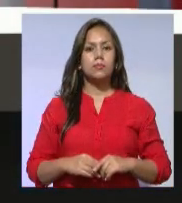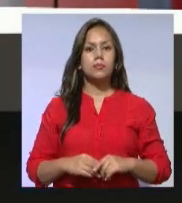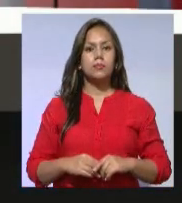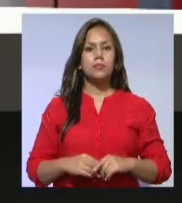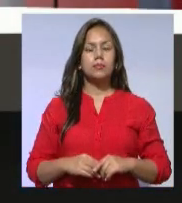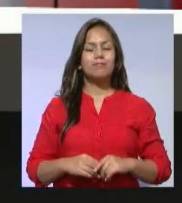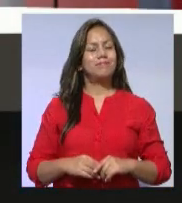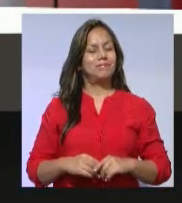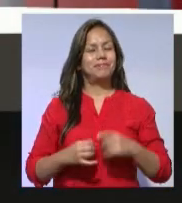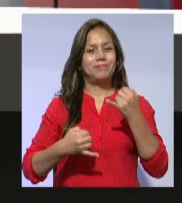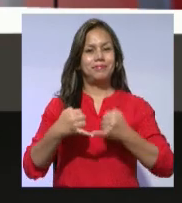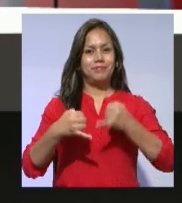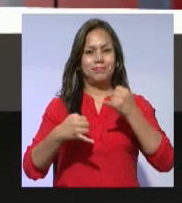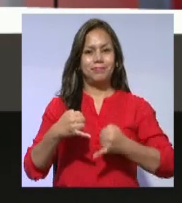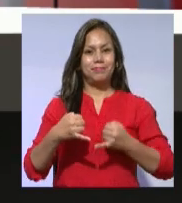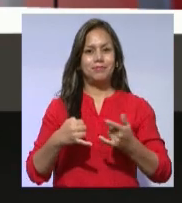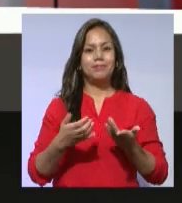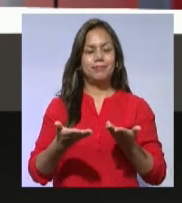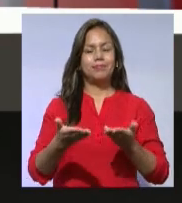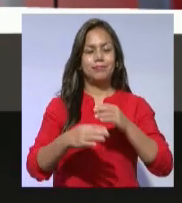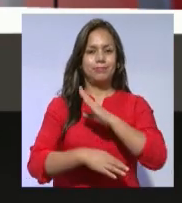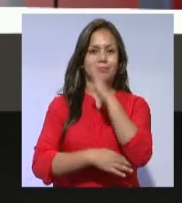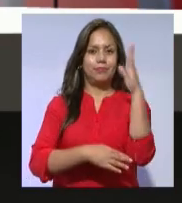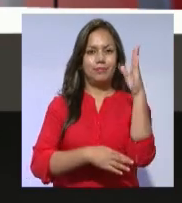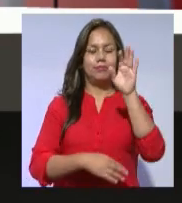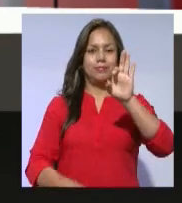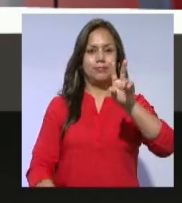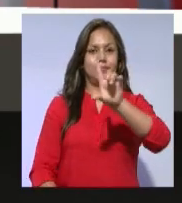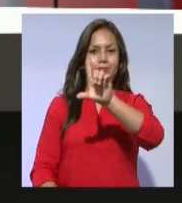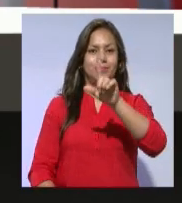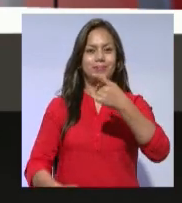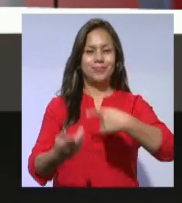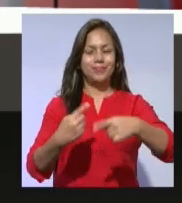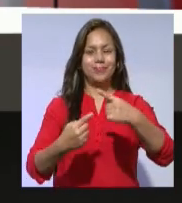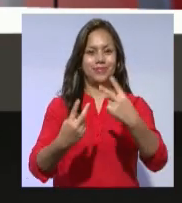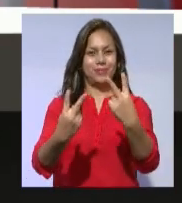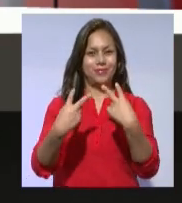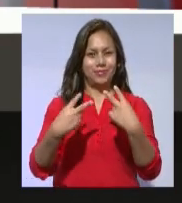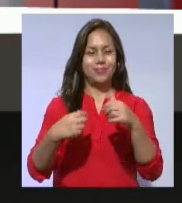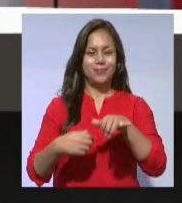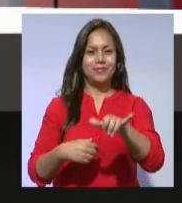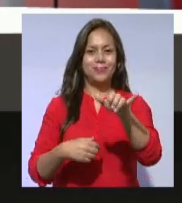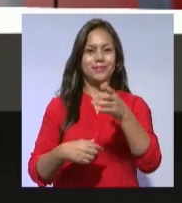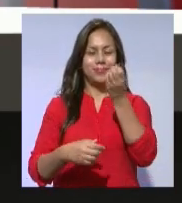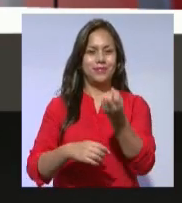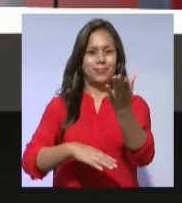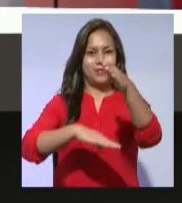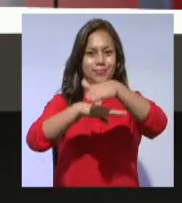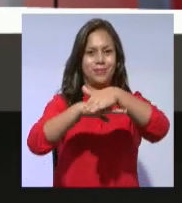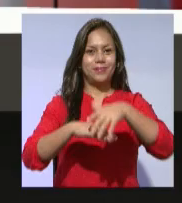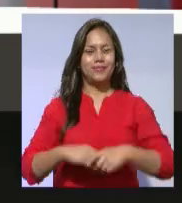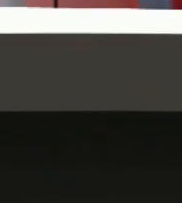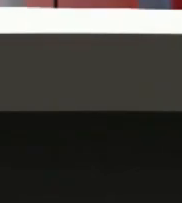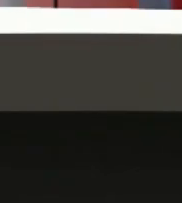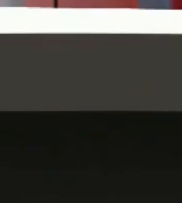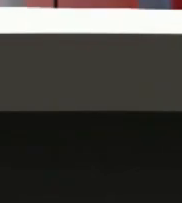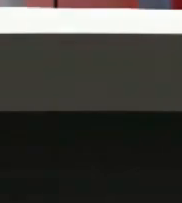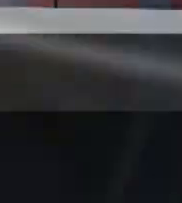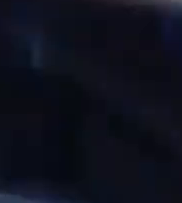hemos llegado a la parte final de la emisión central de tv de noticias siguen en la sintonía de la televisión legislativa muy buenas tardes